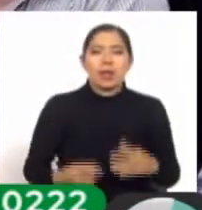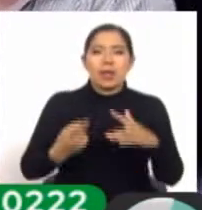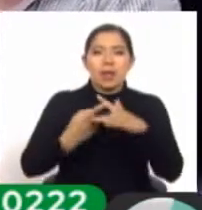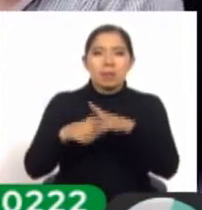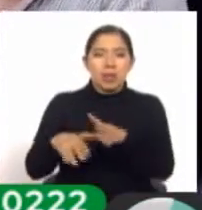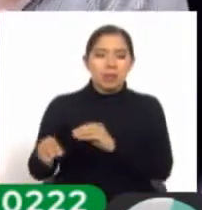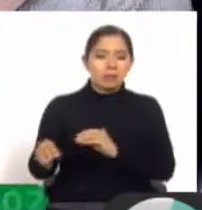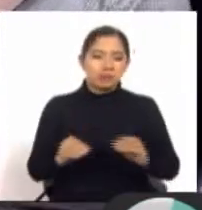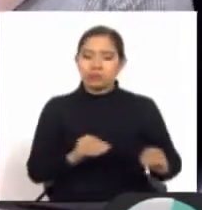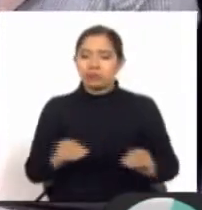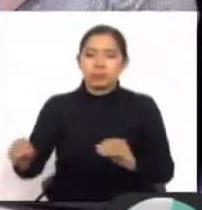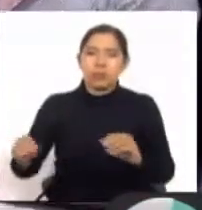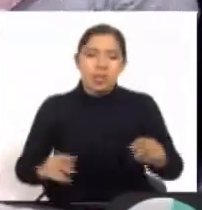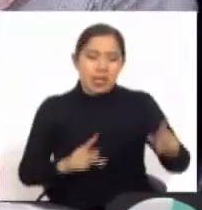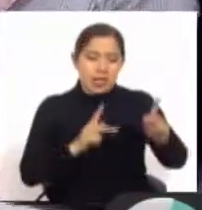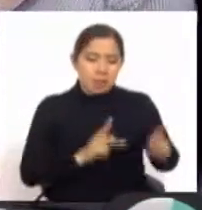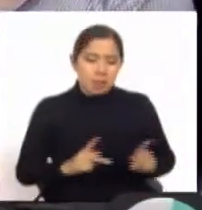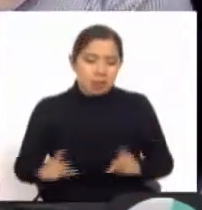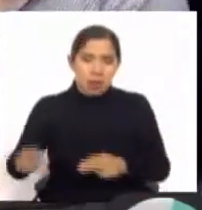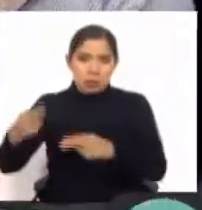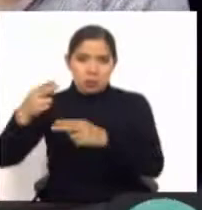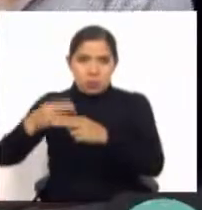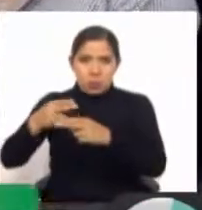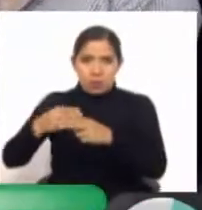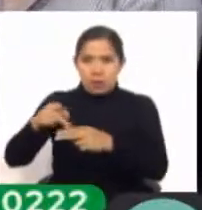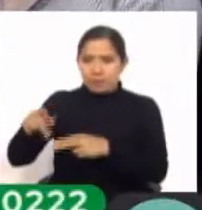ejecución del plan operativo Montenegro.